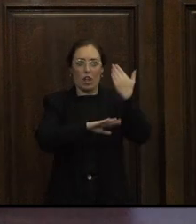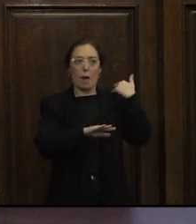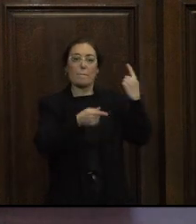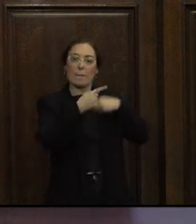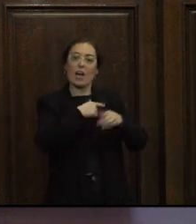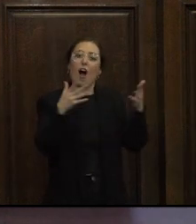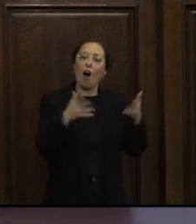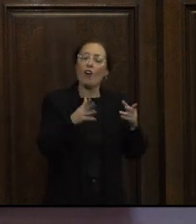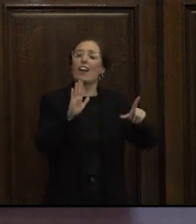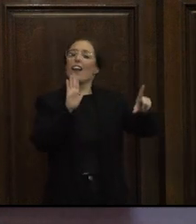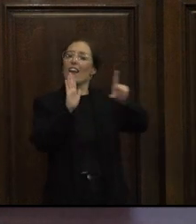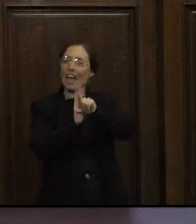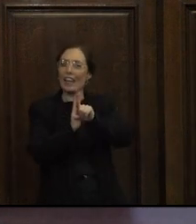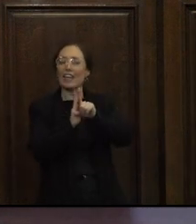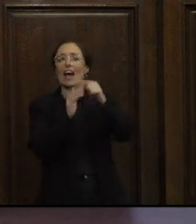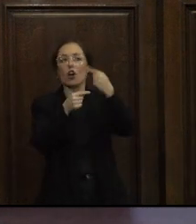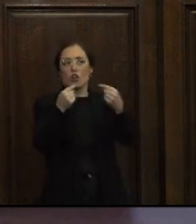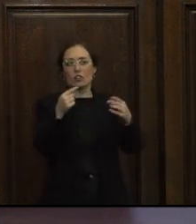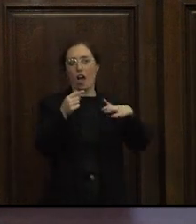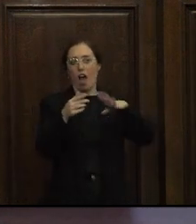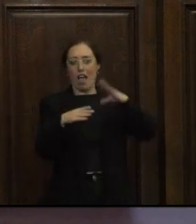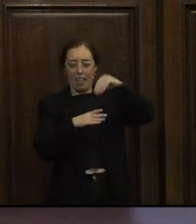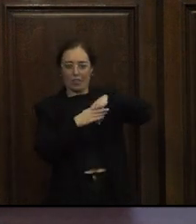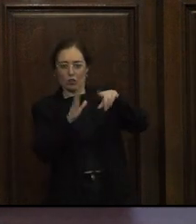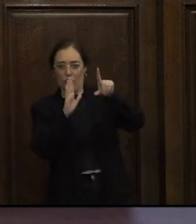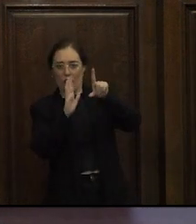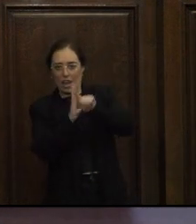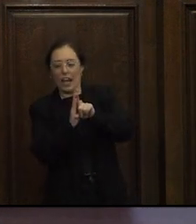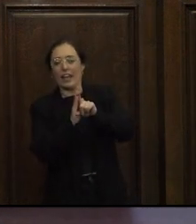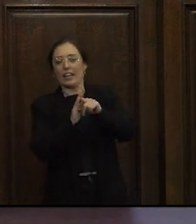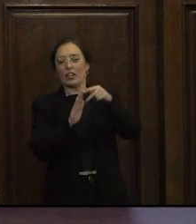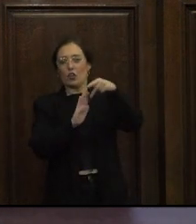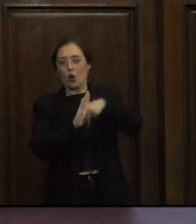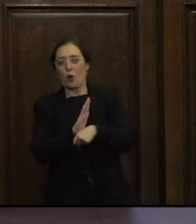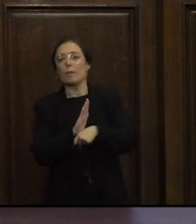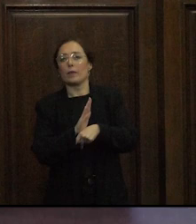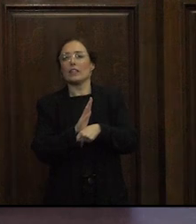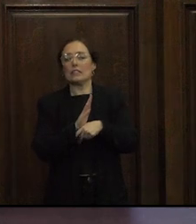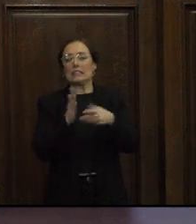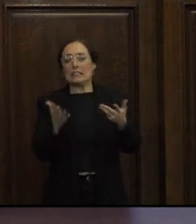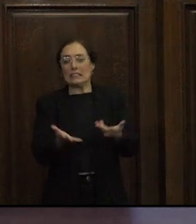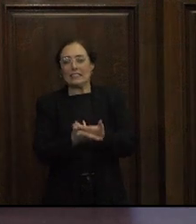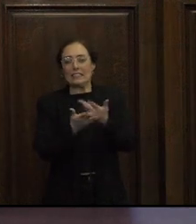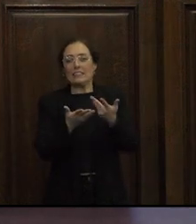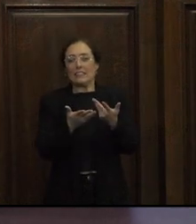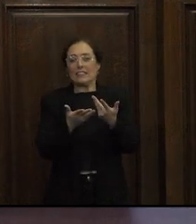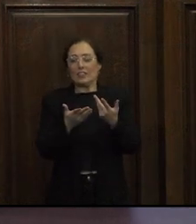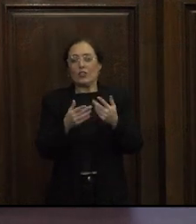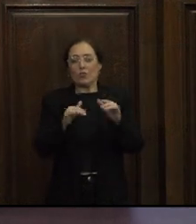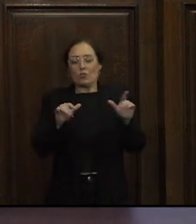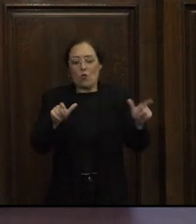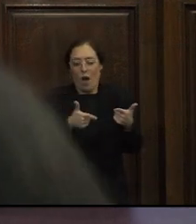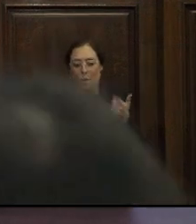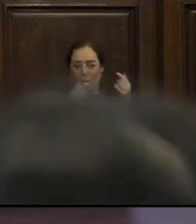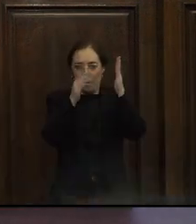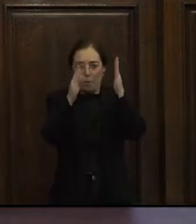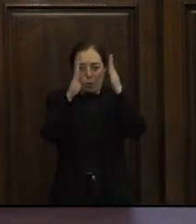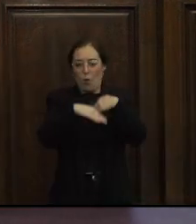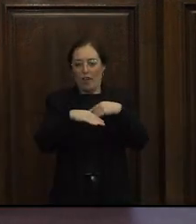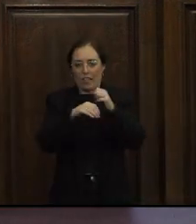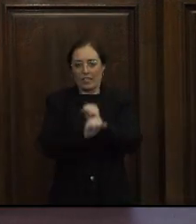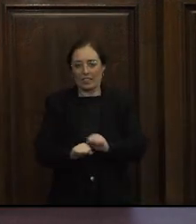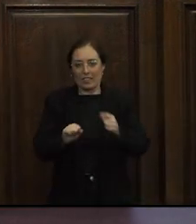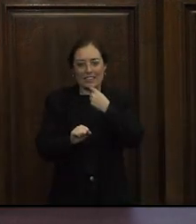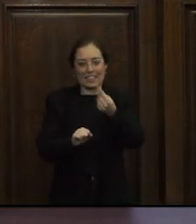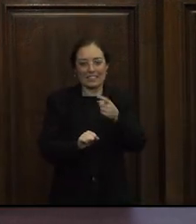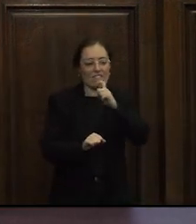En cambio, las herramientas de la ley y de las normas disciplinarias tienden a no dar cuenta, digamos,